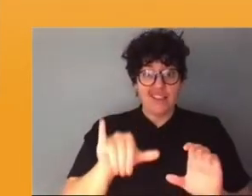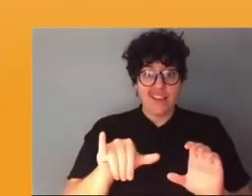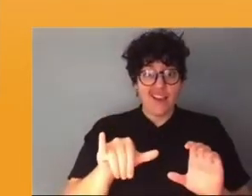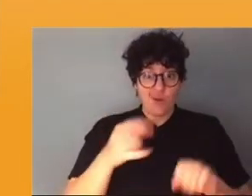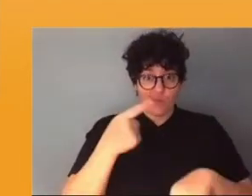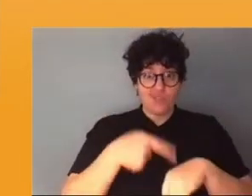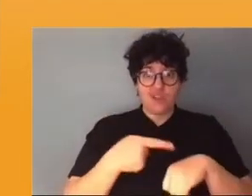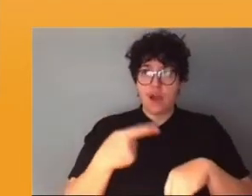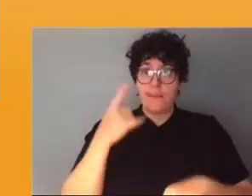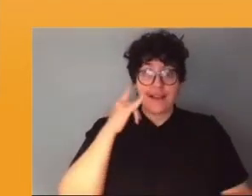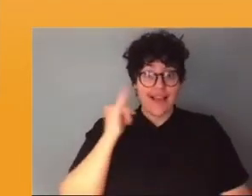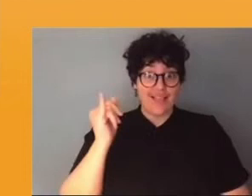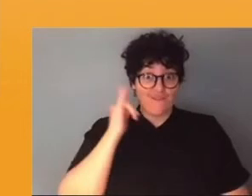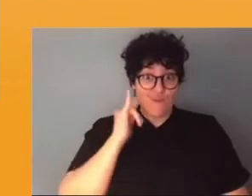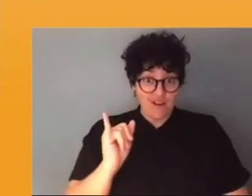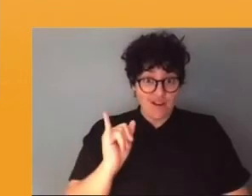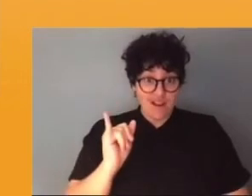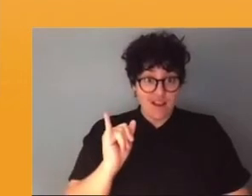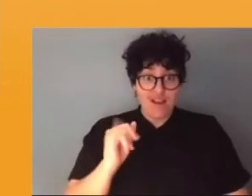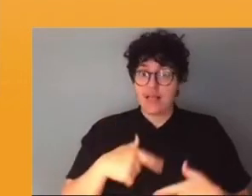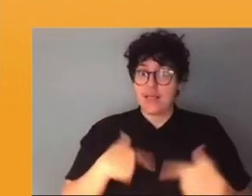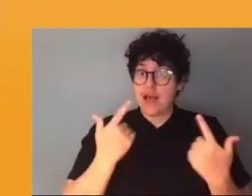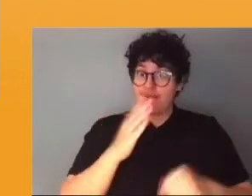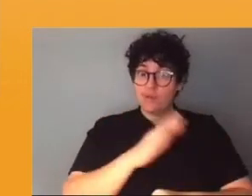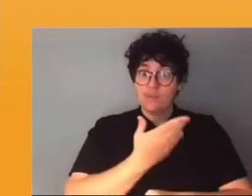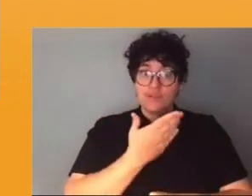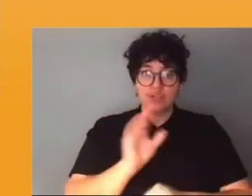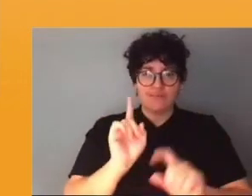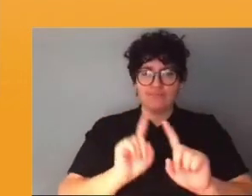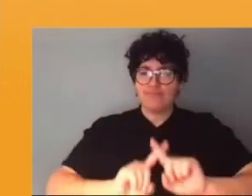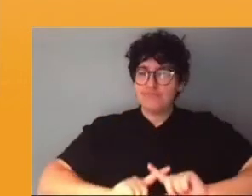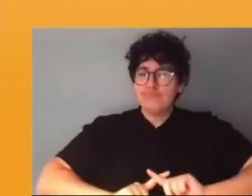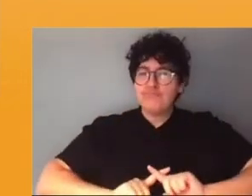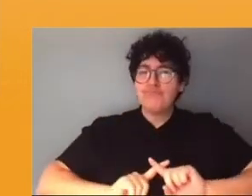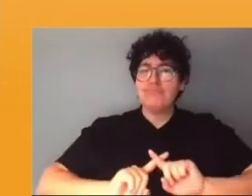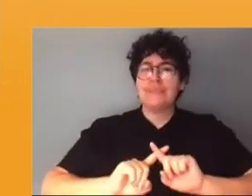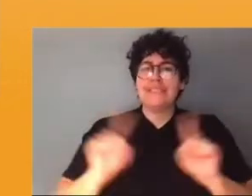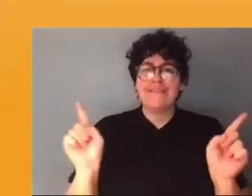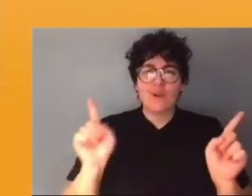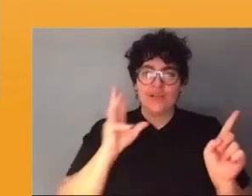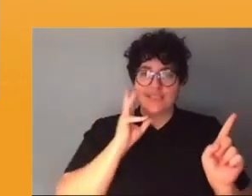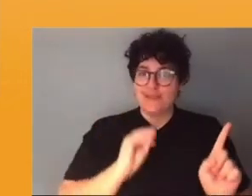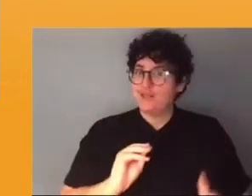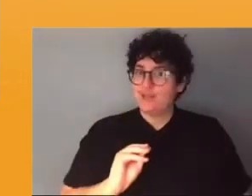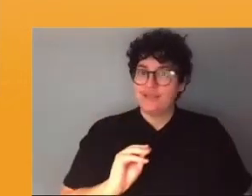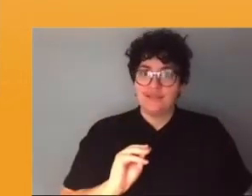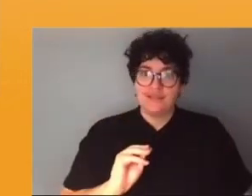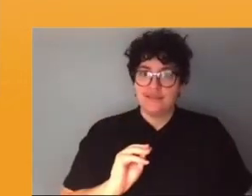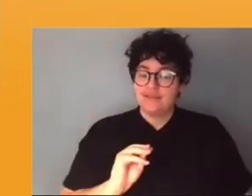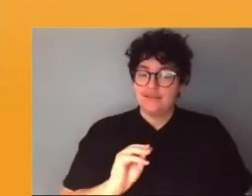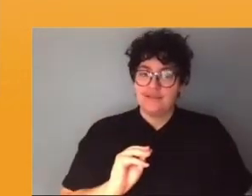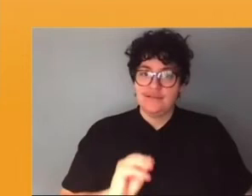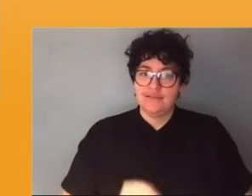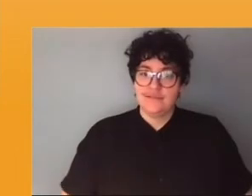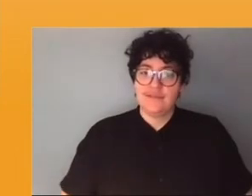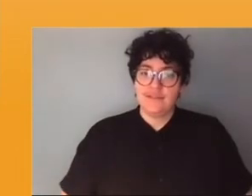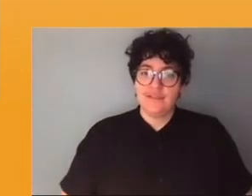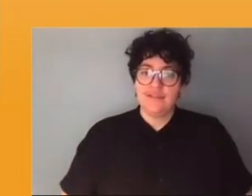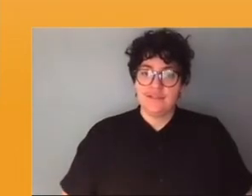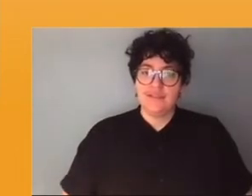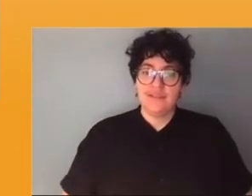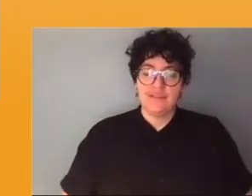Lo he hecho en California. Y es completamente distinto con personas que tocan música en vivo.